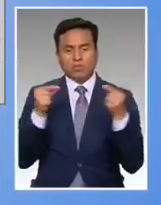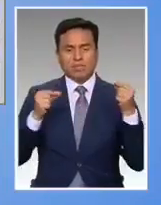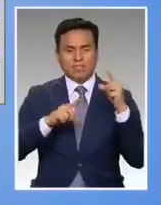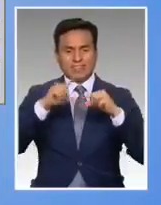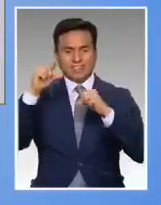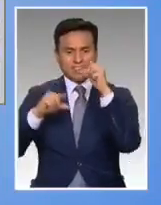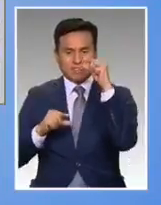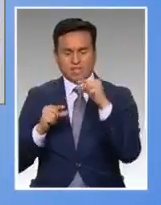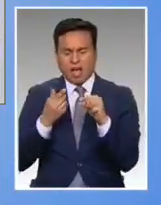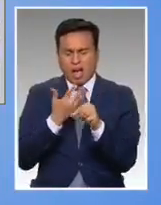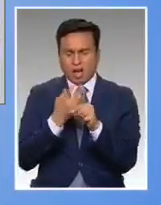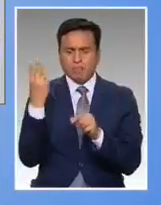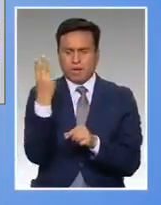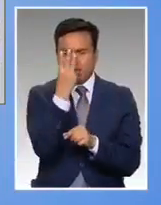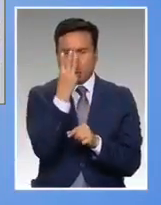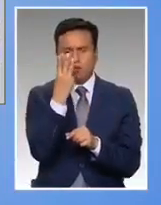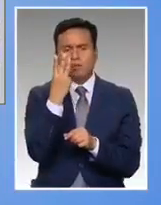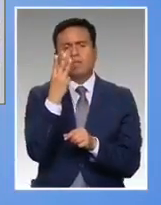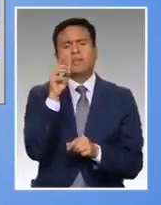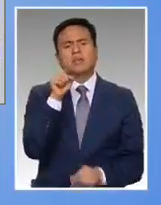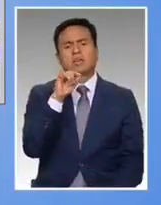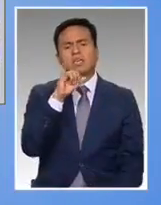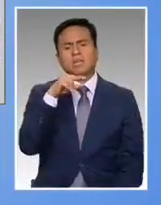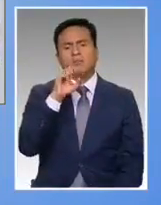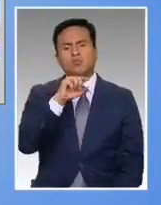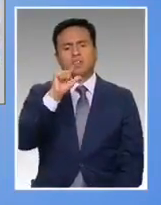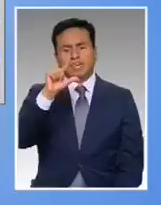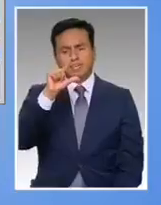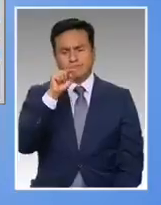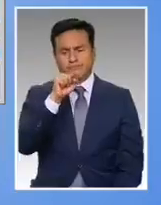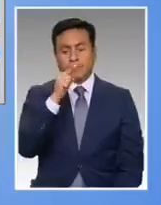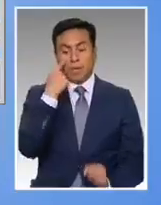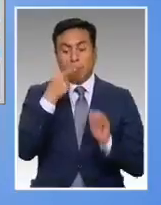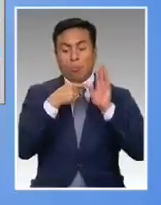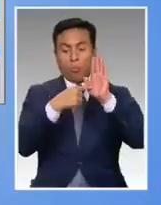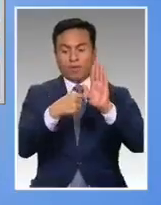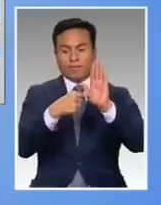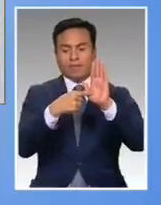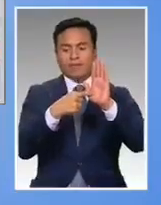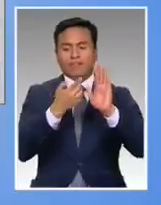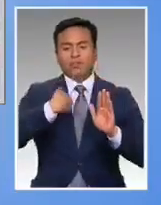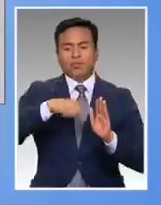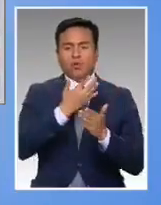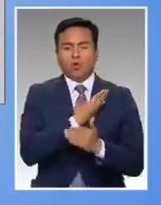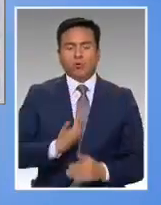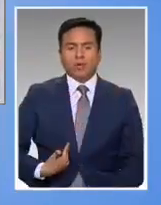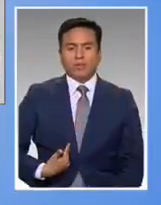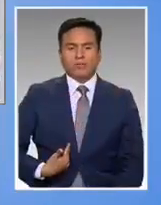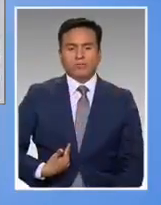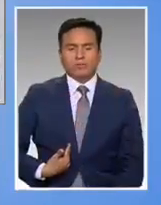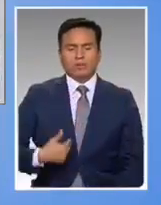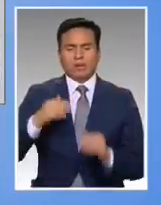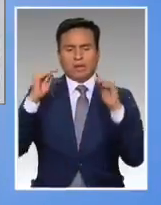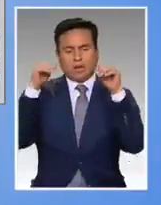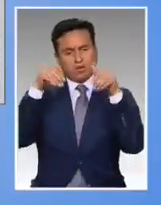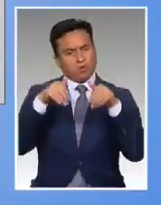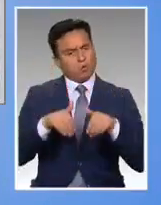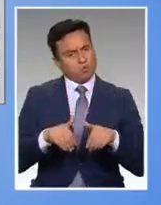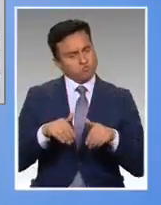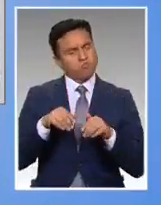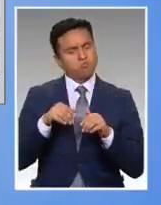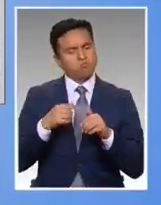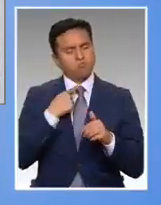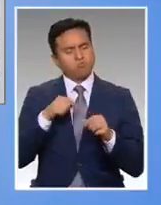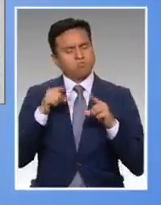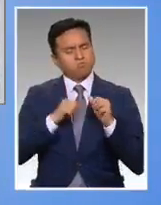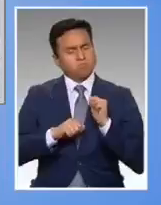estadística disponible en la página www ine punto cl que muestra que durante nuestro gobierno cayó el índice de victimización